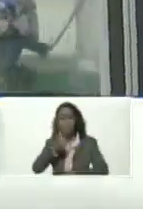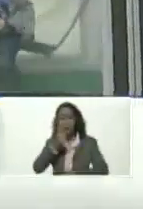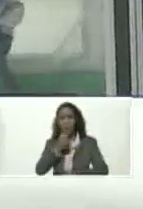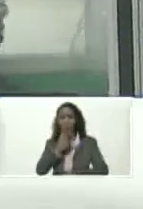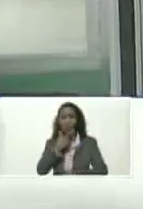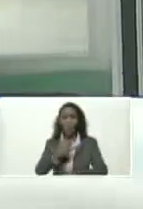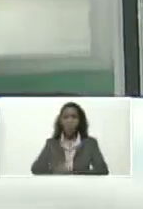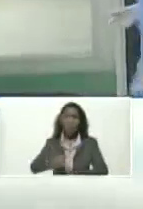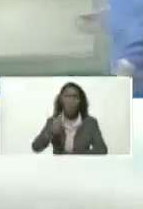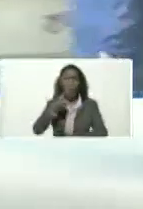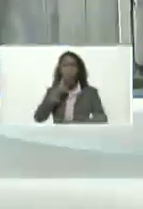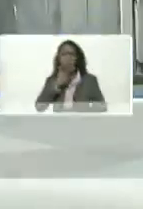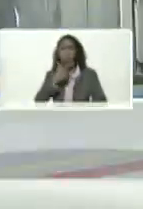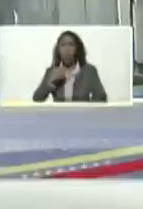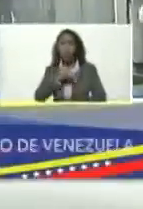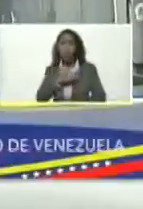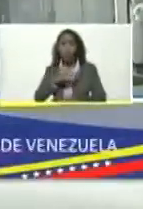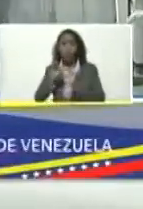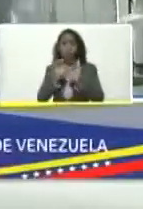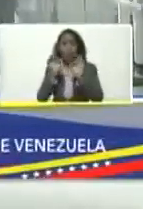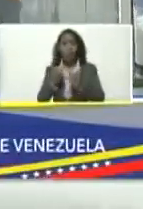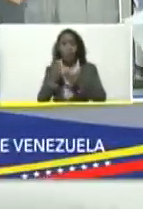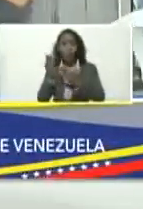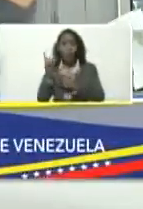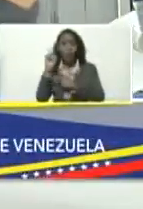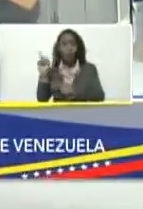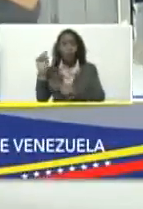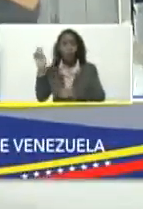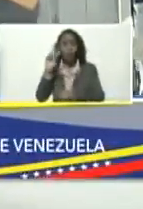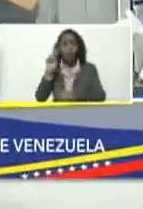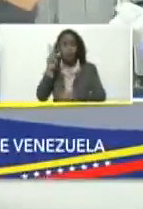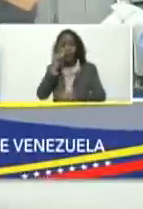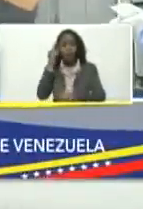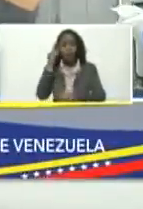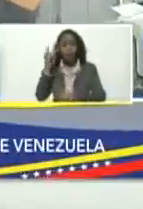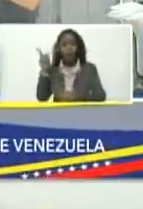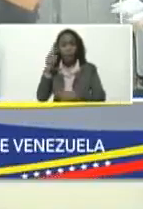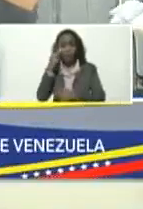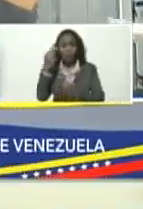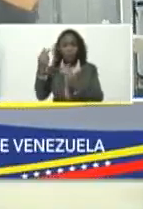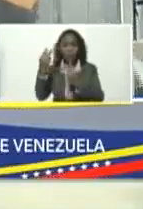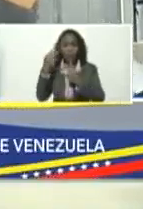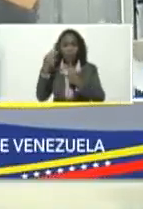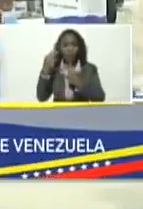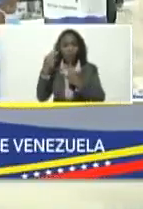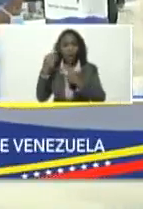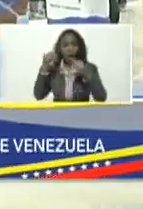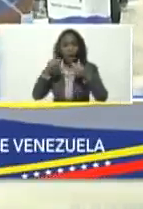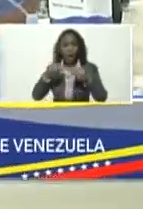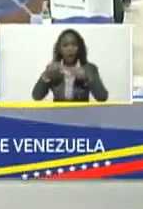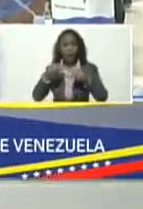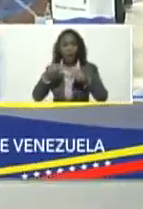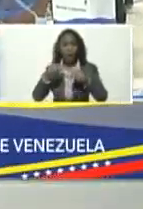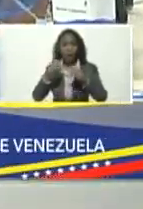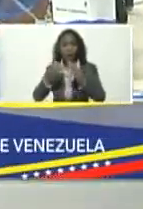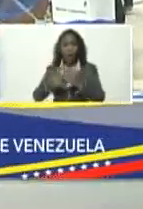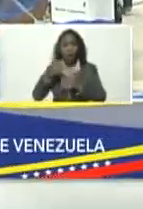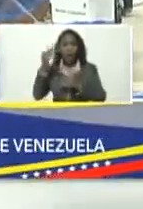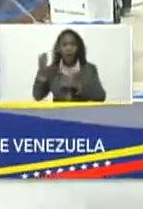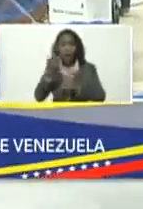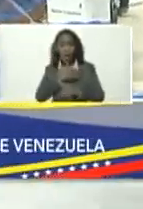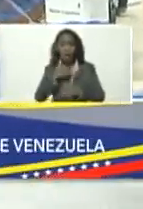más bello. Y vamos a regalarle a esos venezolanos y venezolanas que nos ven aquí y los que están afuera que